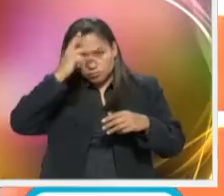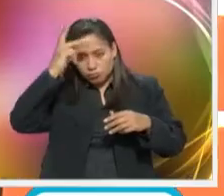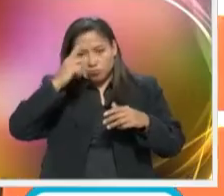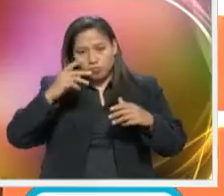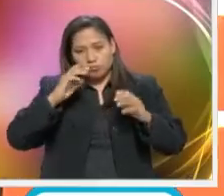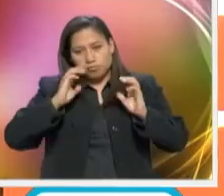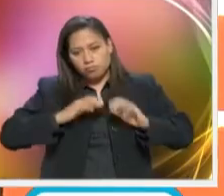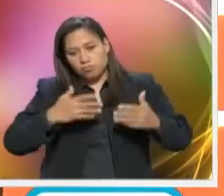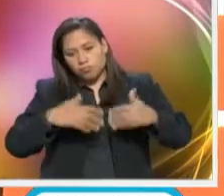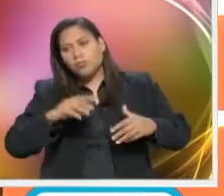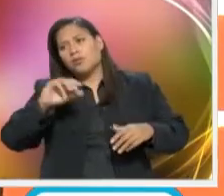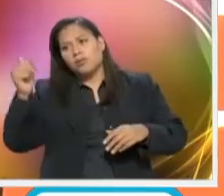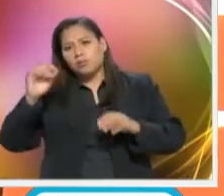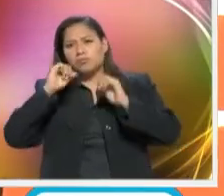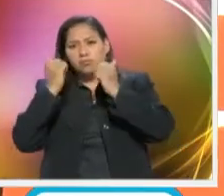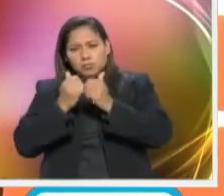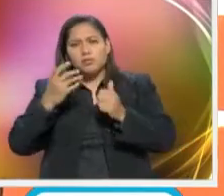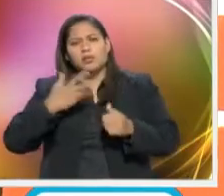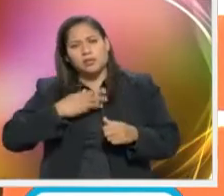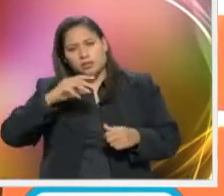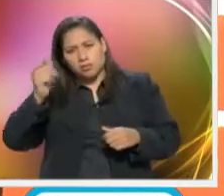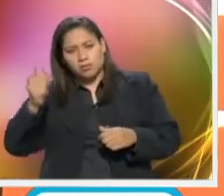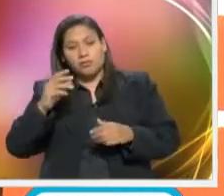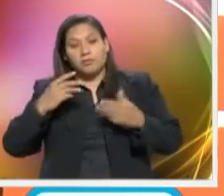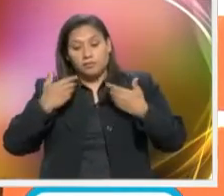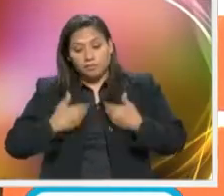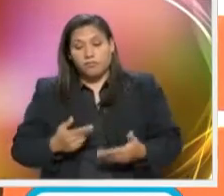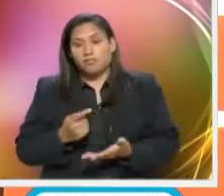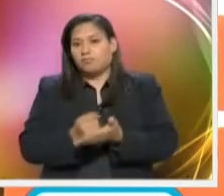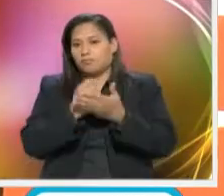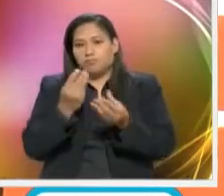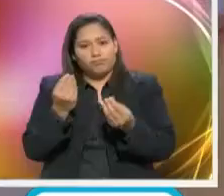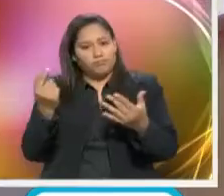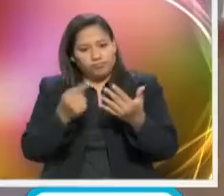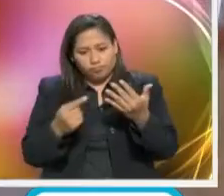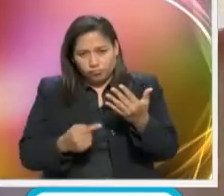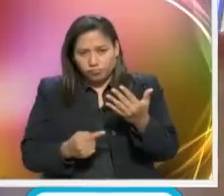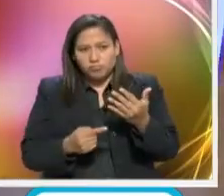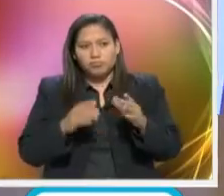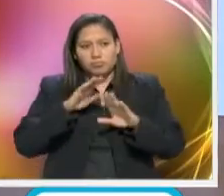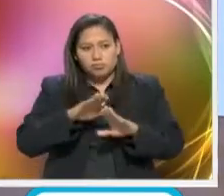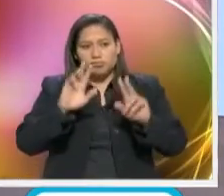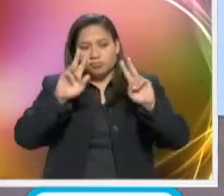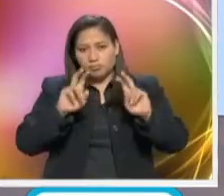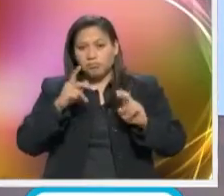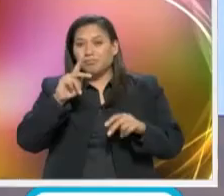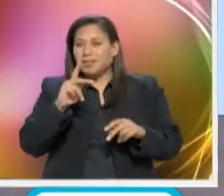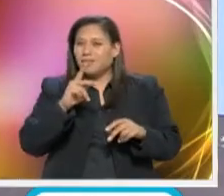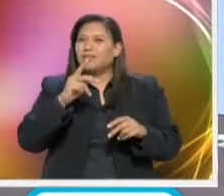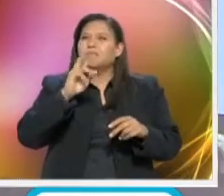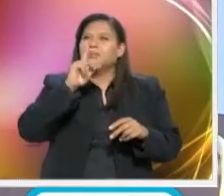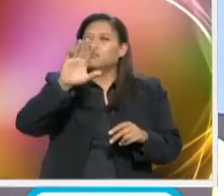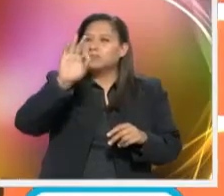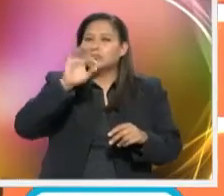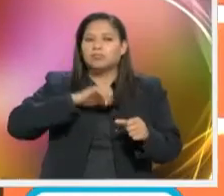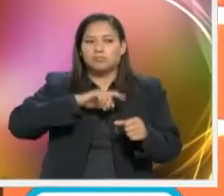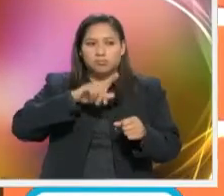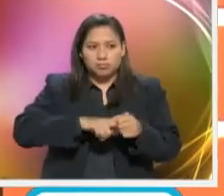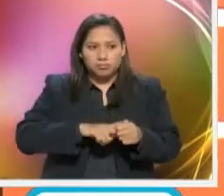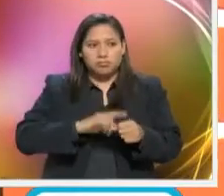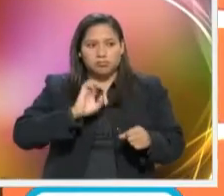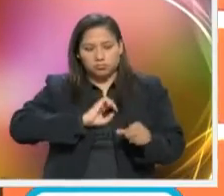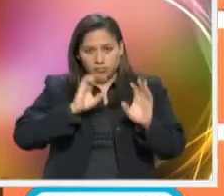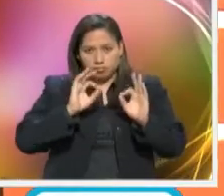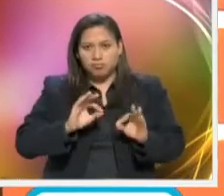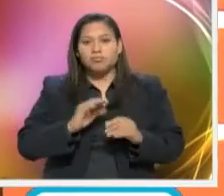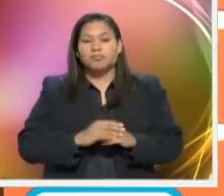otras instituciones donde tienen otras técnicas. Los fisioterapeutas tienen muchas técnicas también al respecto, pero sí hay que ir con un especialista que tenga el